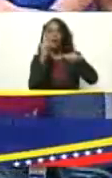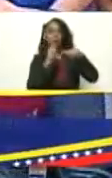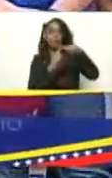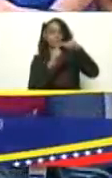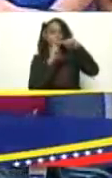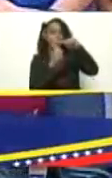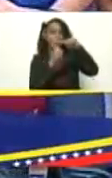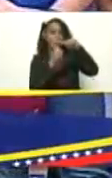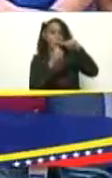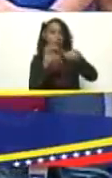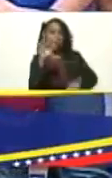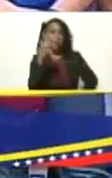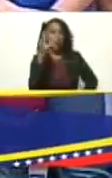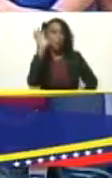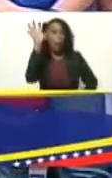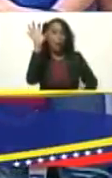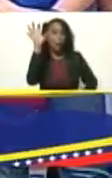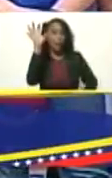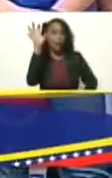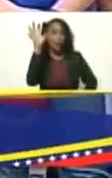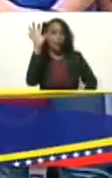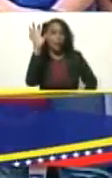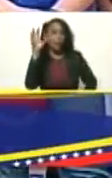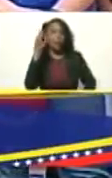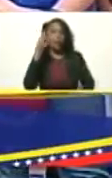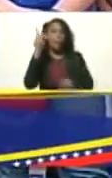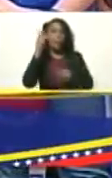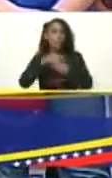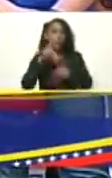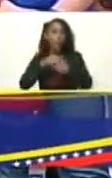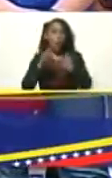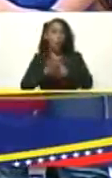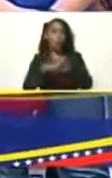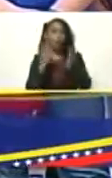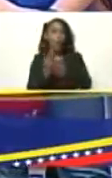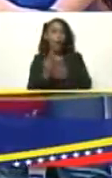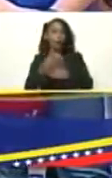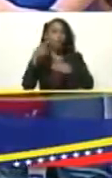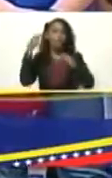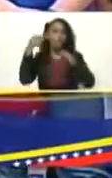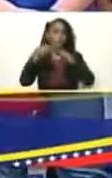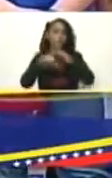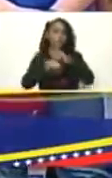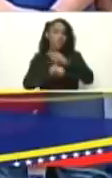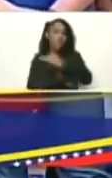el tercer país con reservas internacionales de petróleo del mundo, Irak.